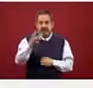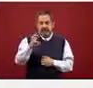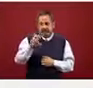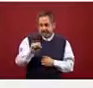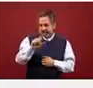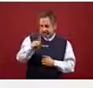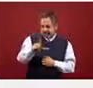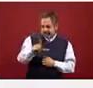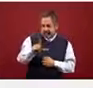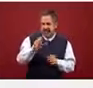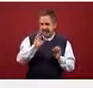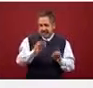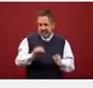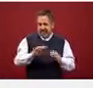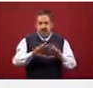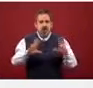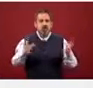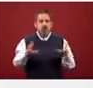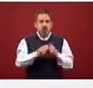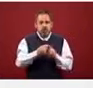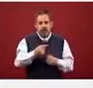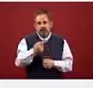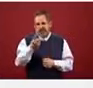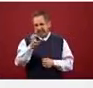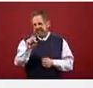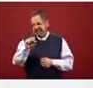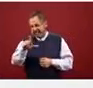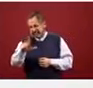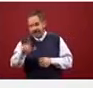367, representarían un total, un 100%,